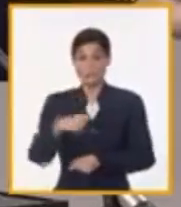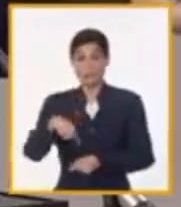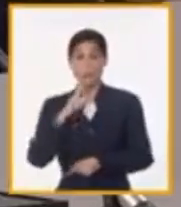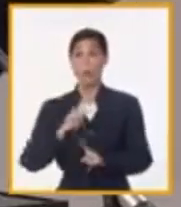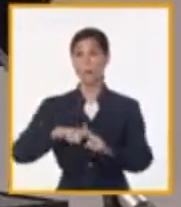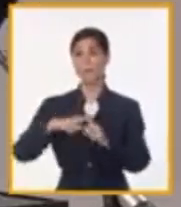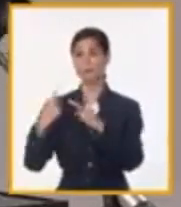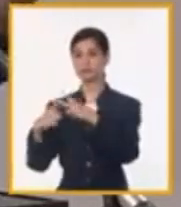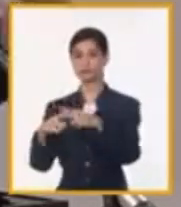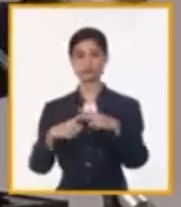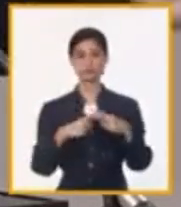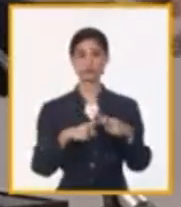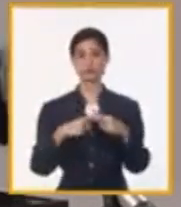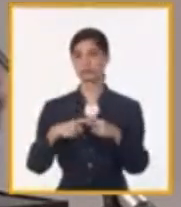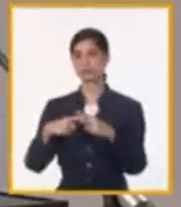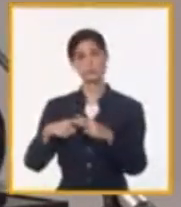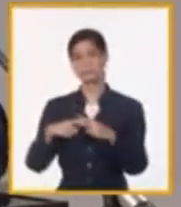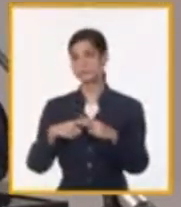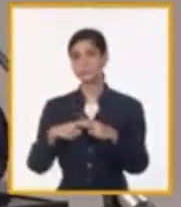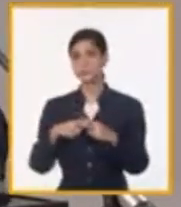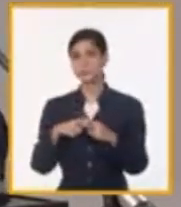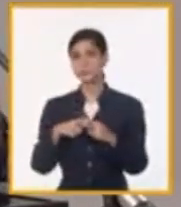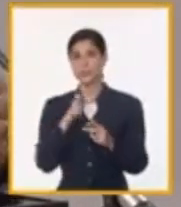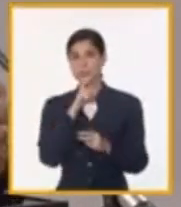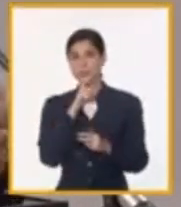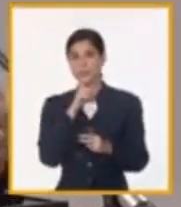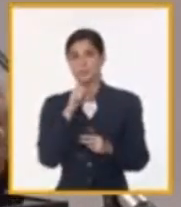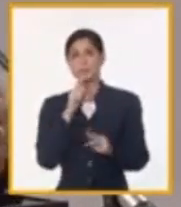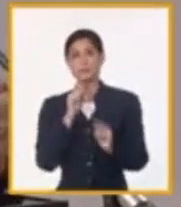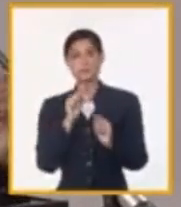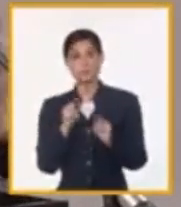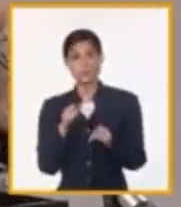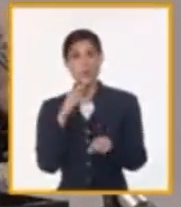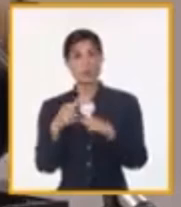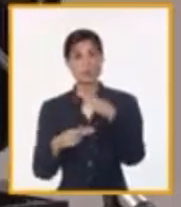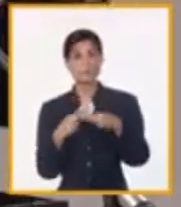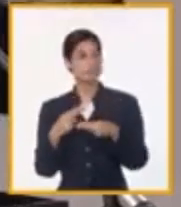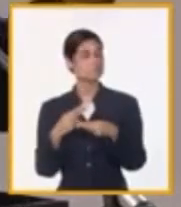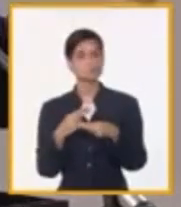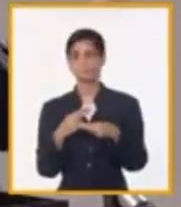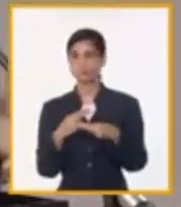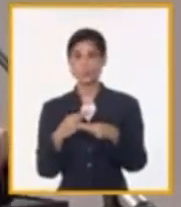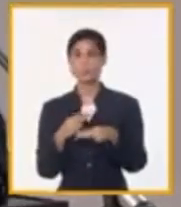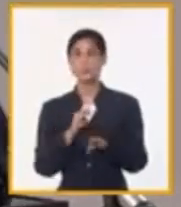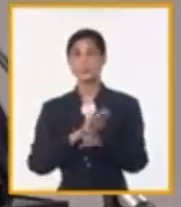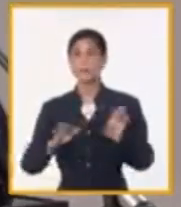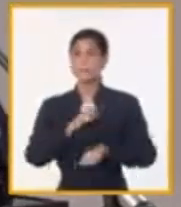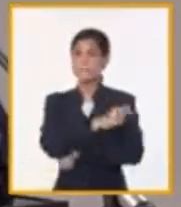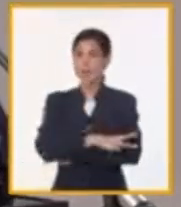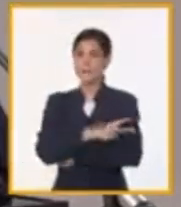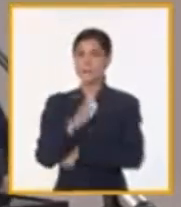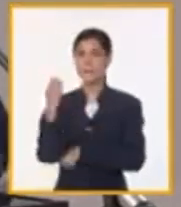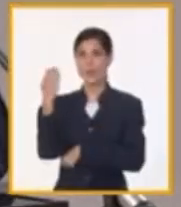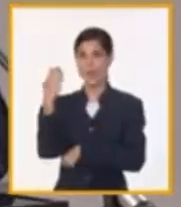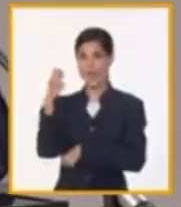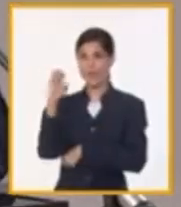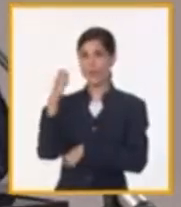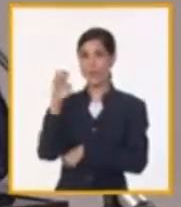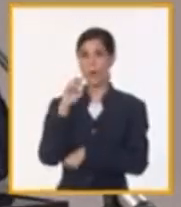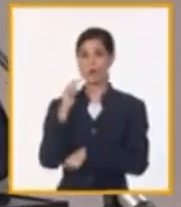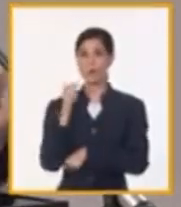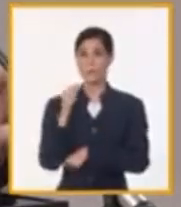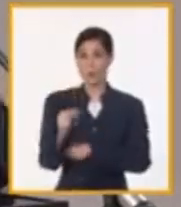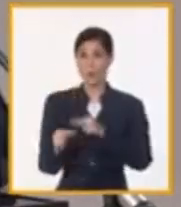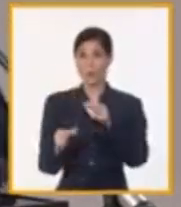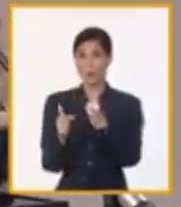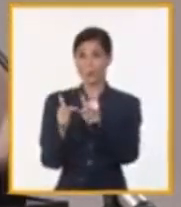esto es un problema que viene del año pasado incluso cuando Ecuador comenzó a aumentar la cantidad de energía que le compraba a su país vecino